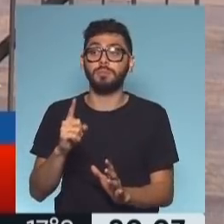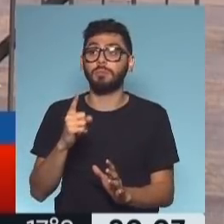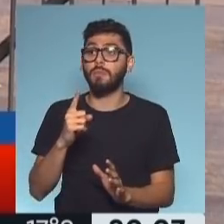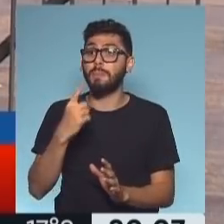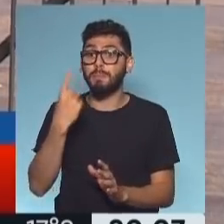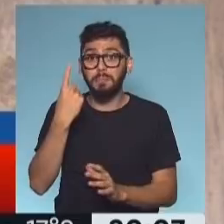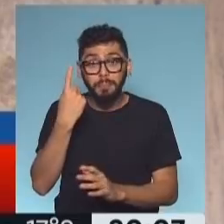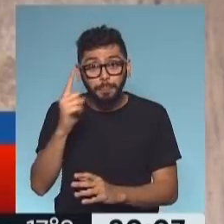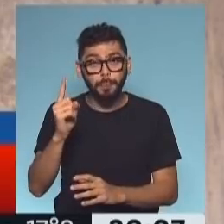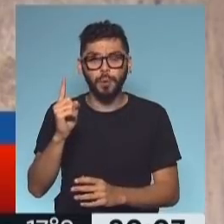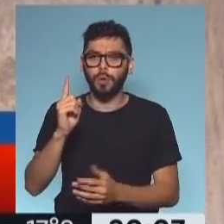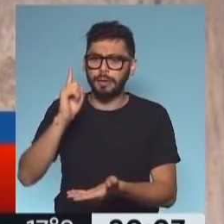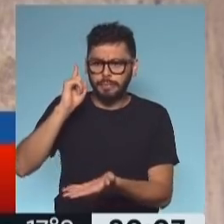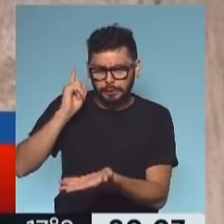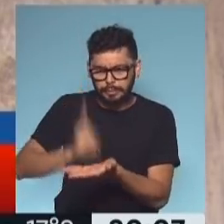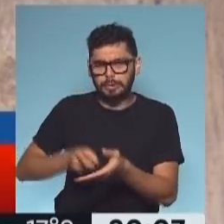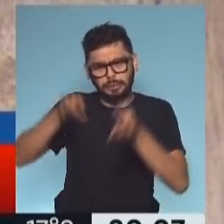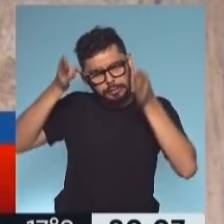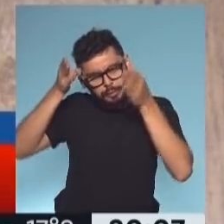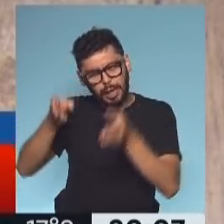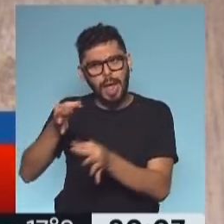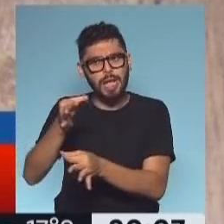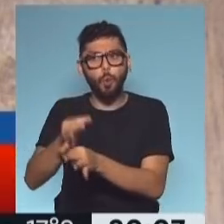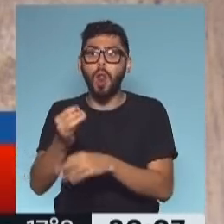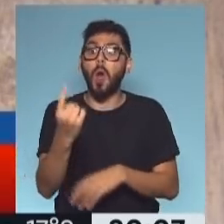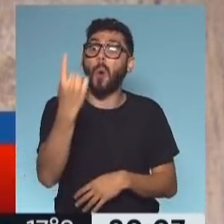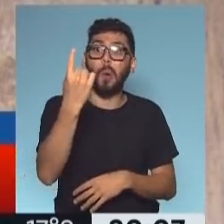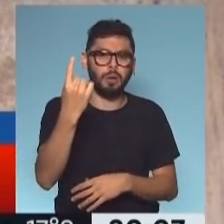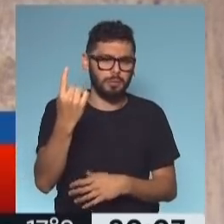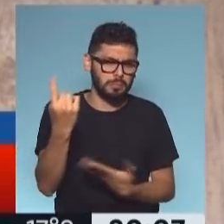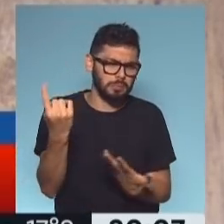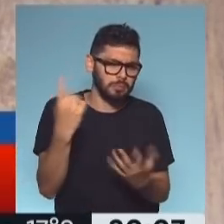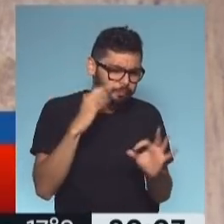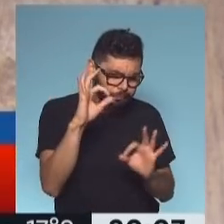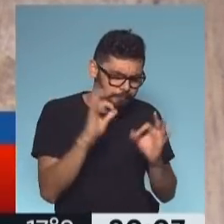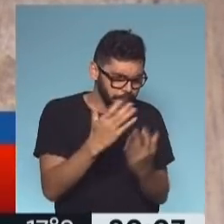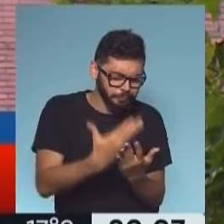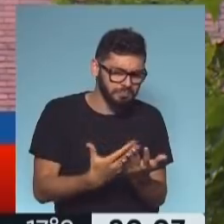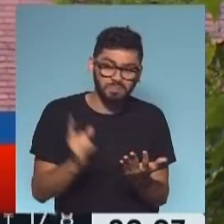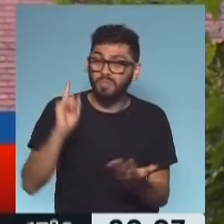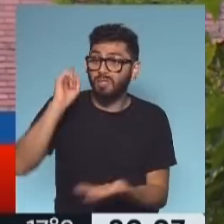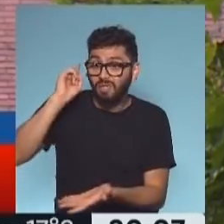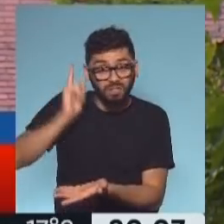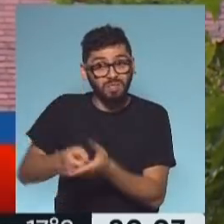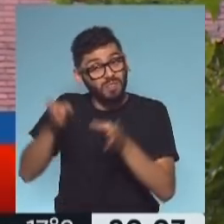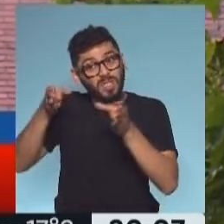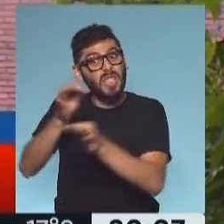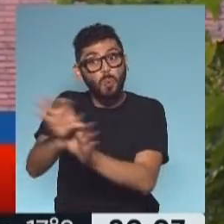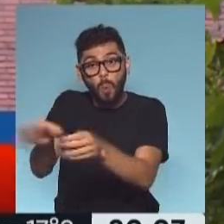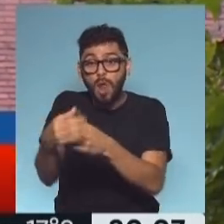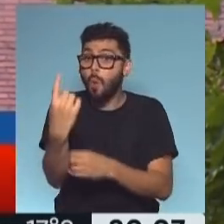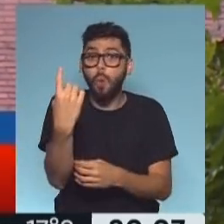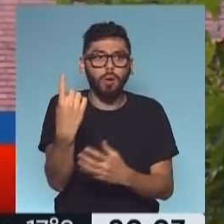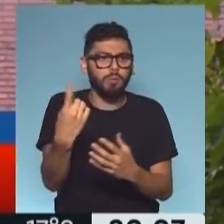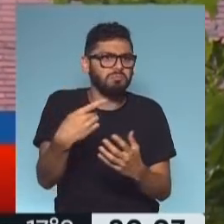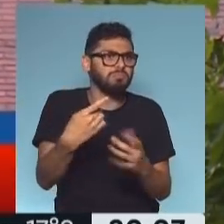solamente ataque, por ejemplo, a la escolaridad, no, en principio, según lo que uno analiza, no daría respuestas para el aumento de los casos, que es más